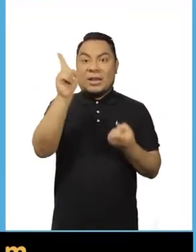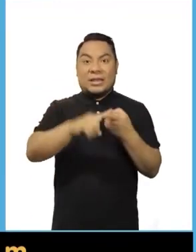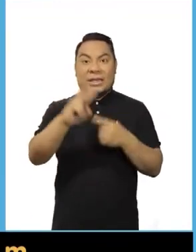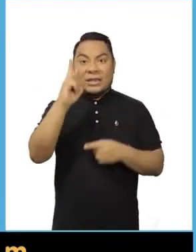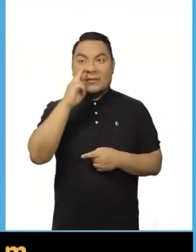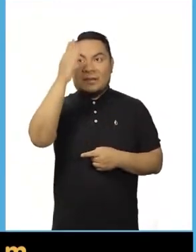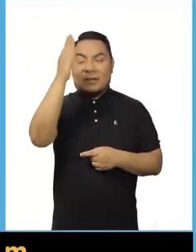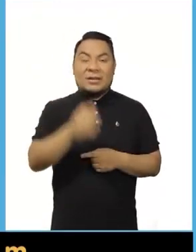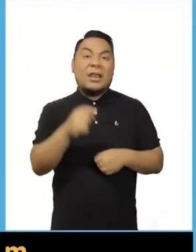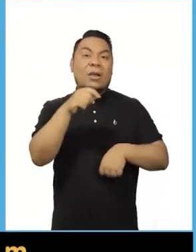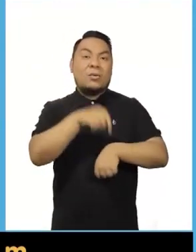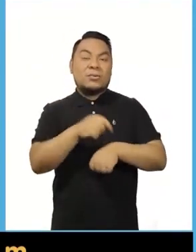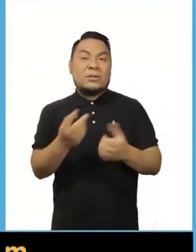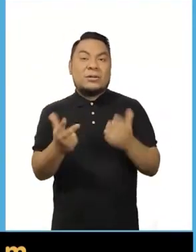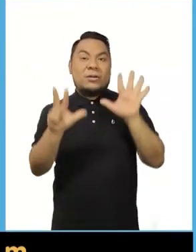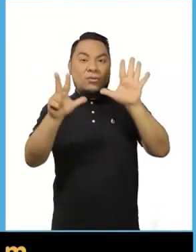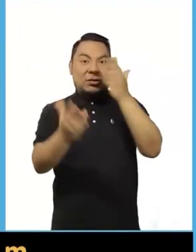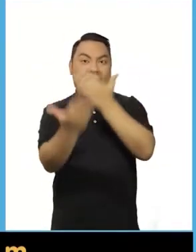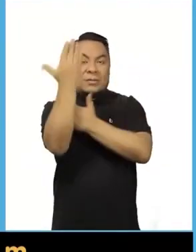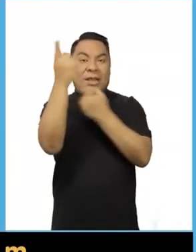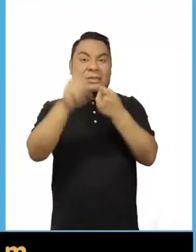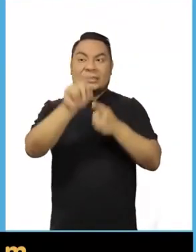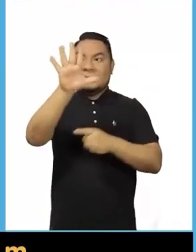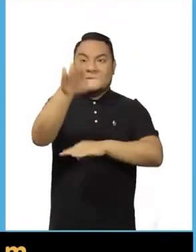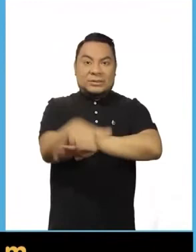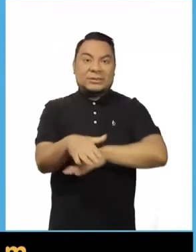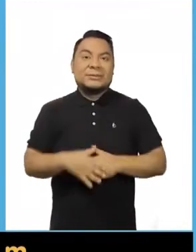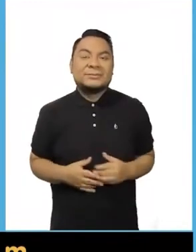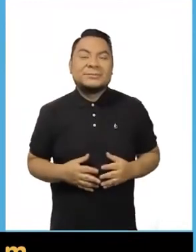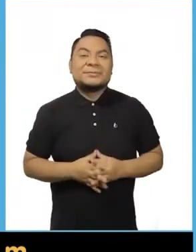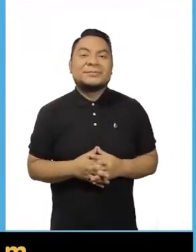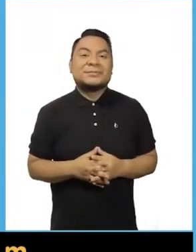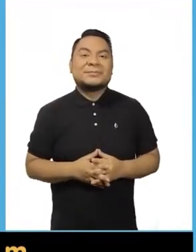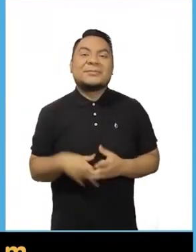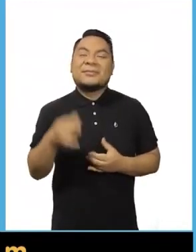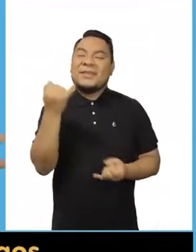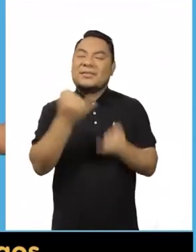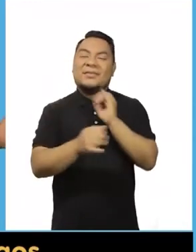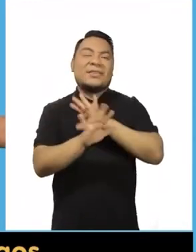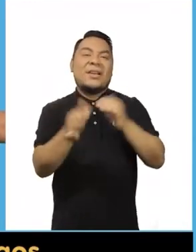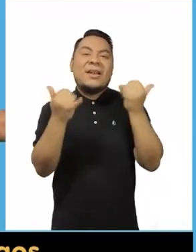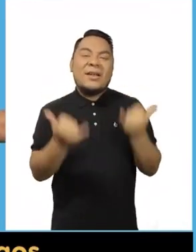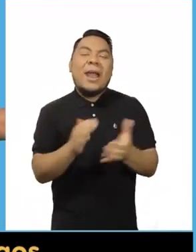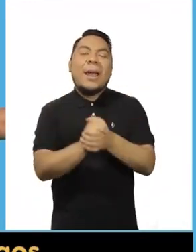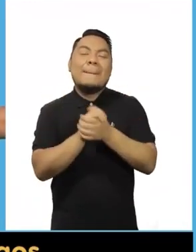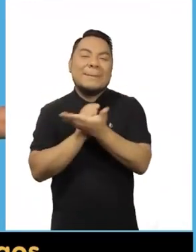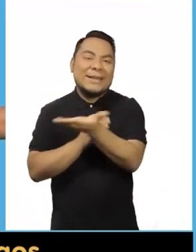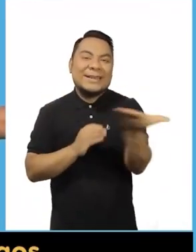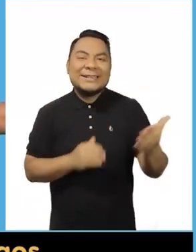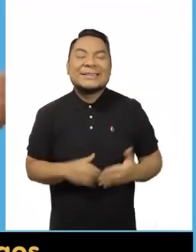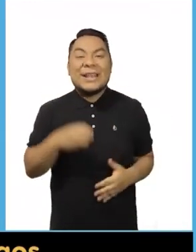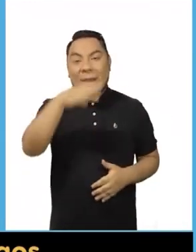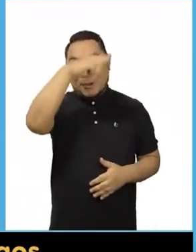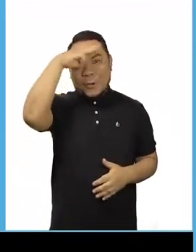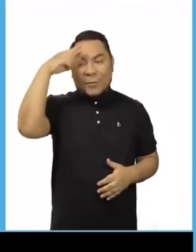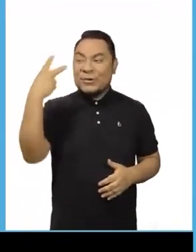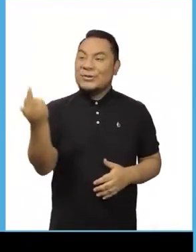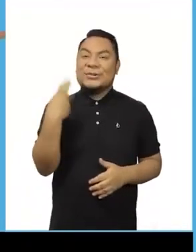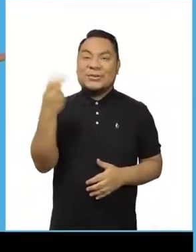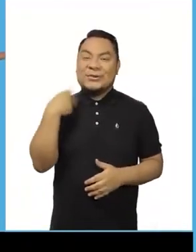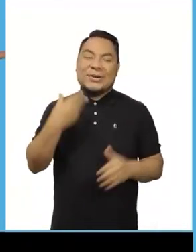944-524-204, de lunes a viernes de 8 de la mañana a 5 de la tarde. Eso fue todo por hoy, amigas y